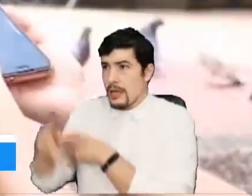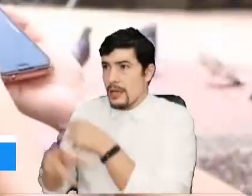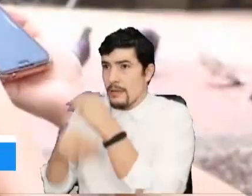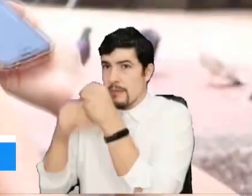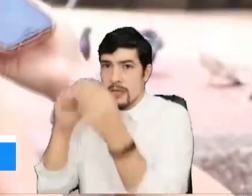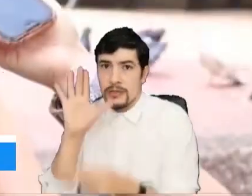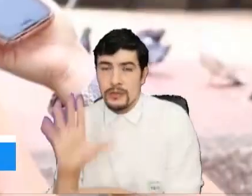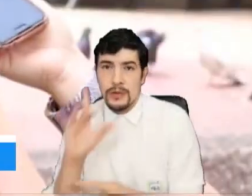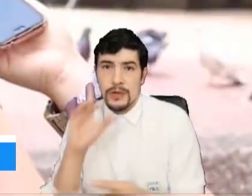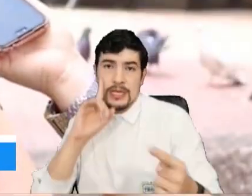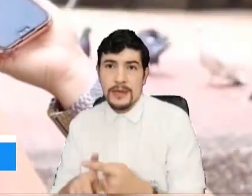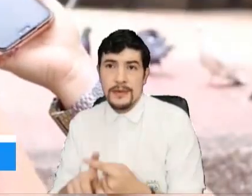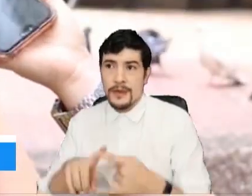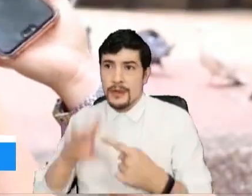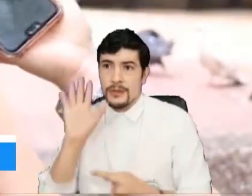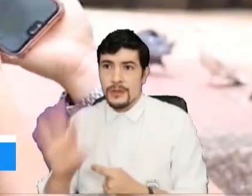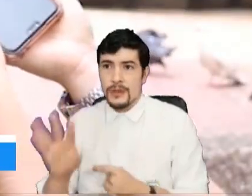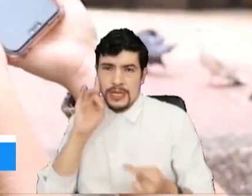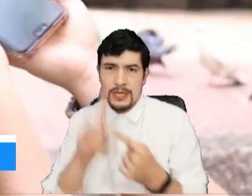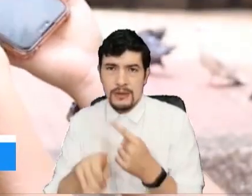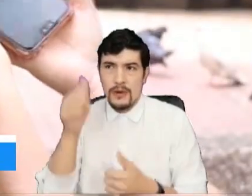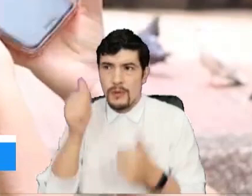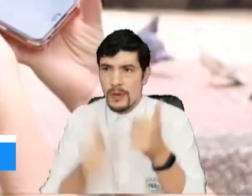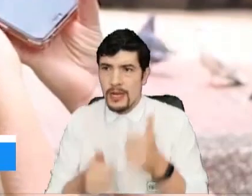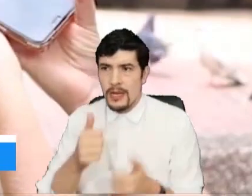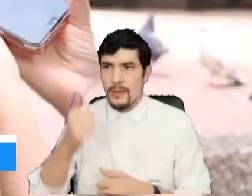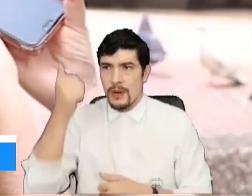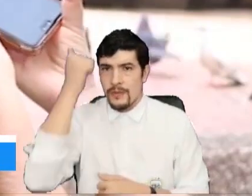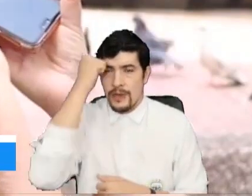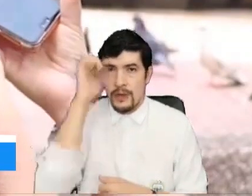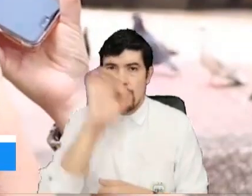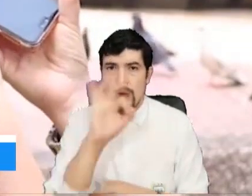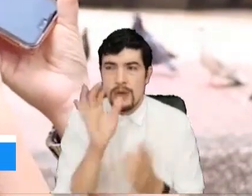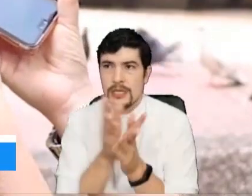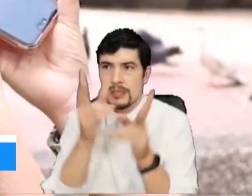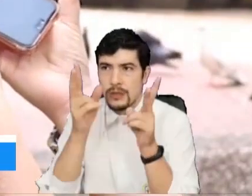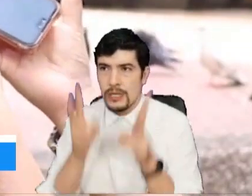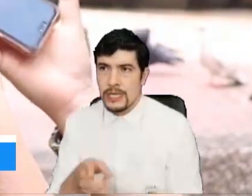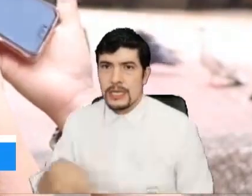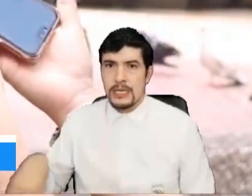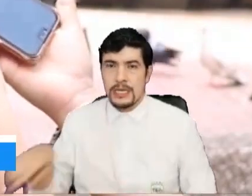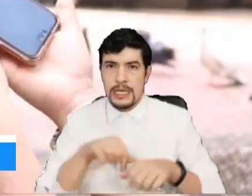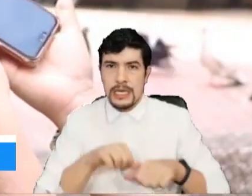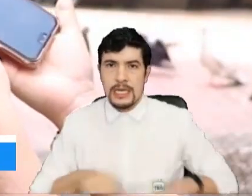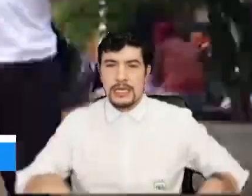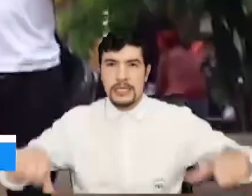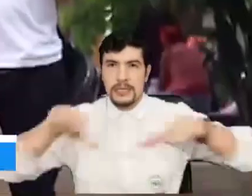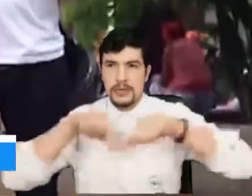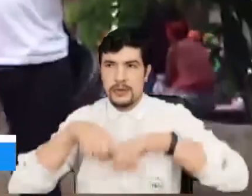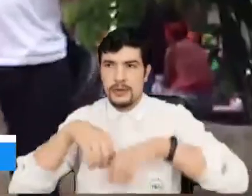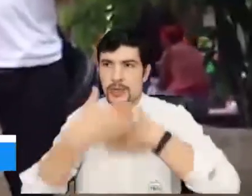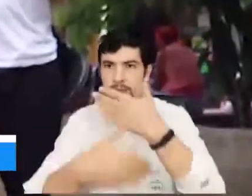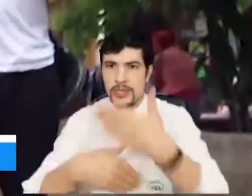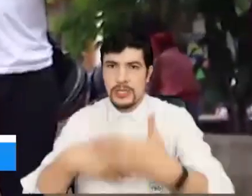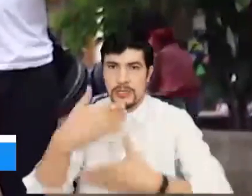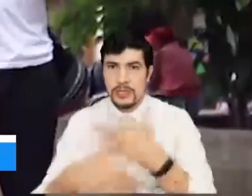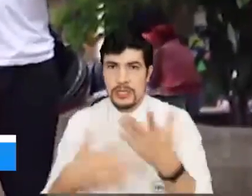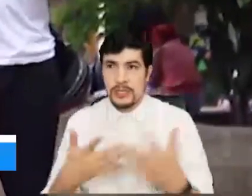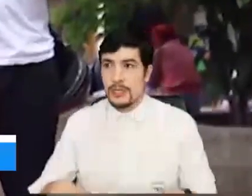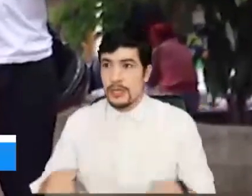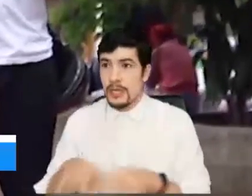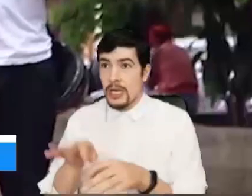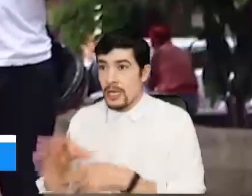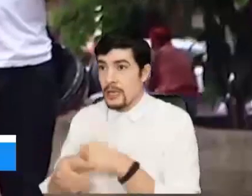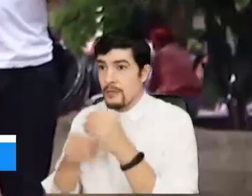que los maestros y los estudiantes fueran un foco que se pudieran infectar rápidamente. Ellos aseguran que la postura